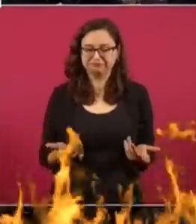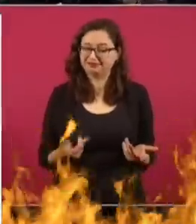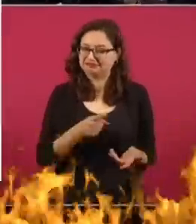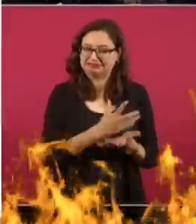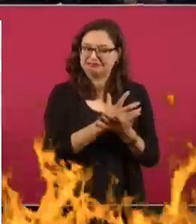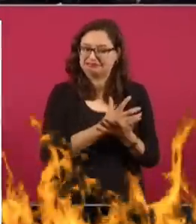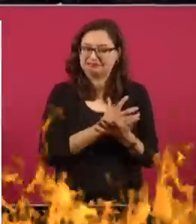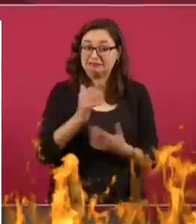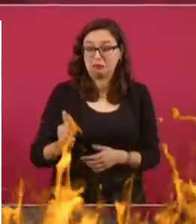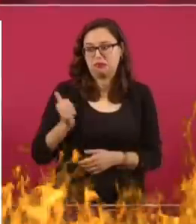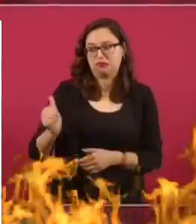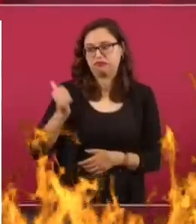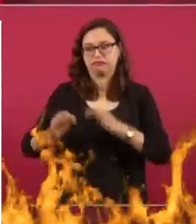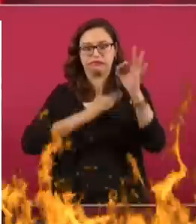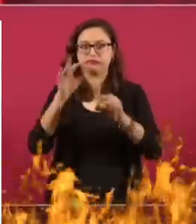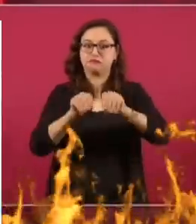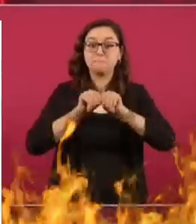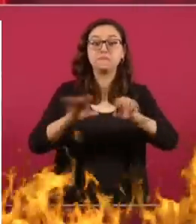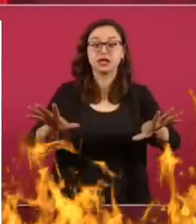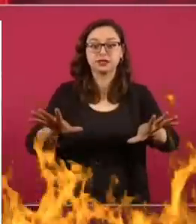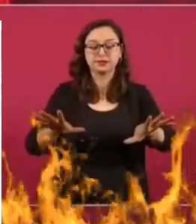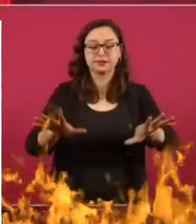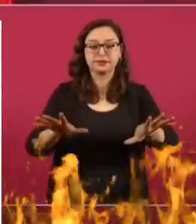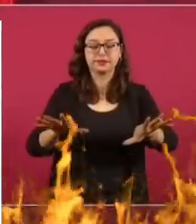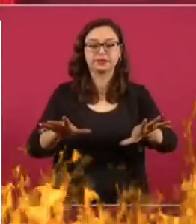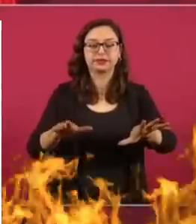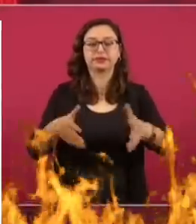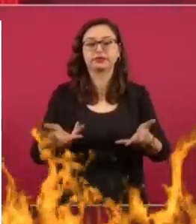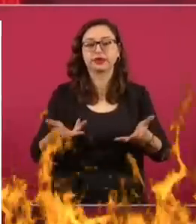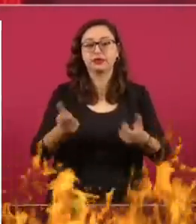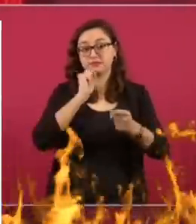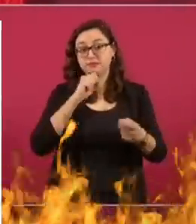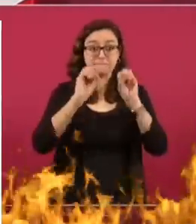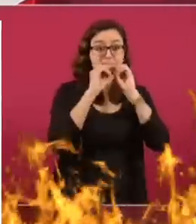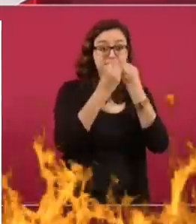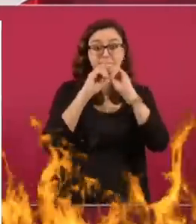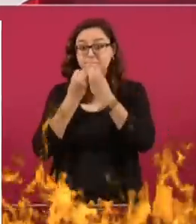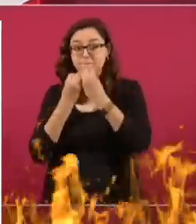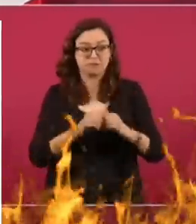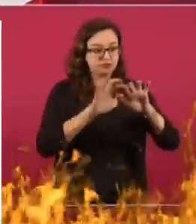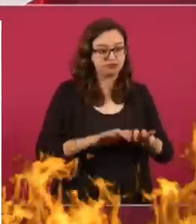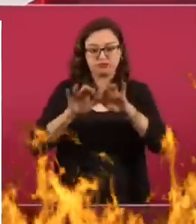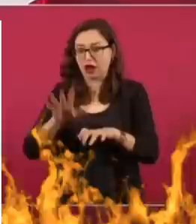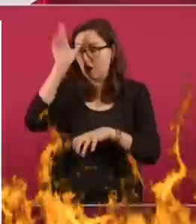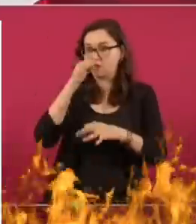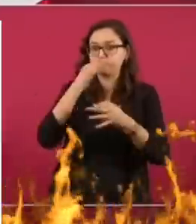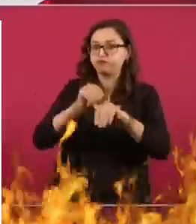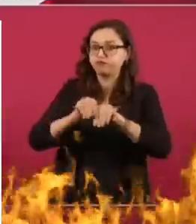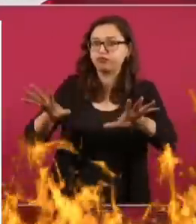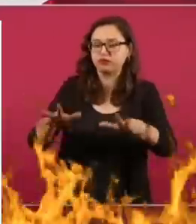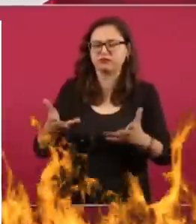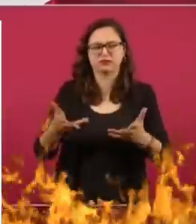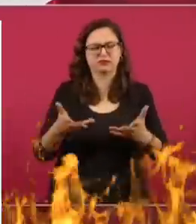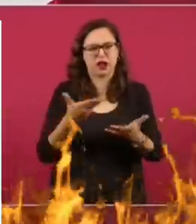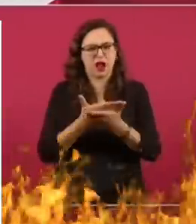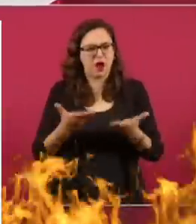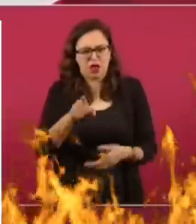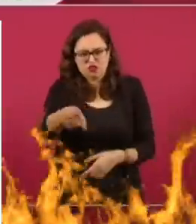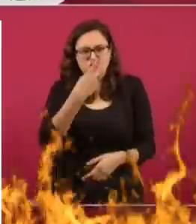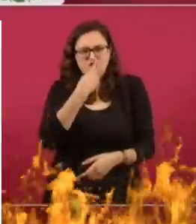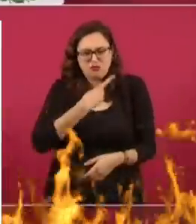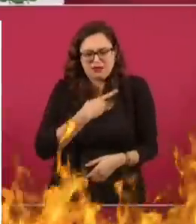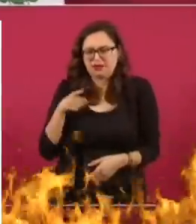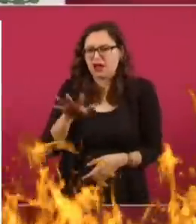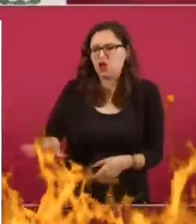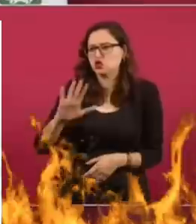Y además hasta salió un comunicado de los organismos empresariales. Y tú me estás diciendo ahora de que en Sonora